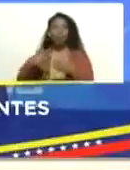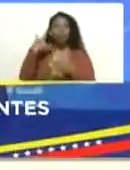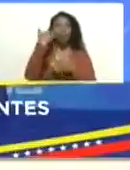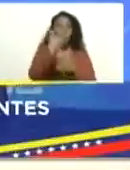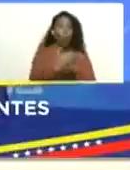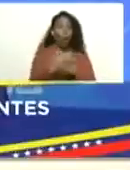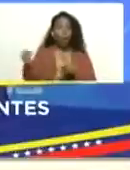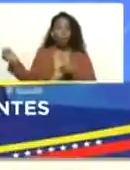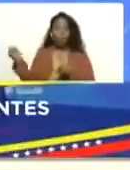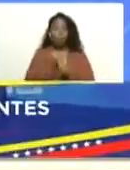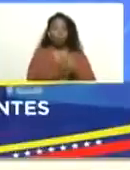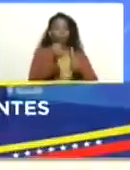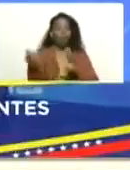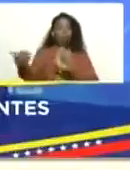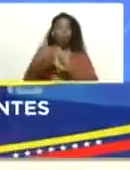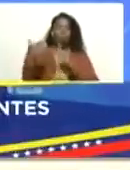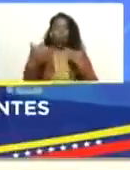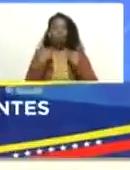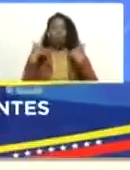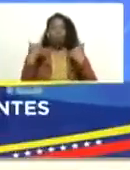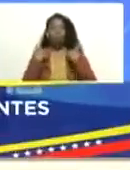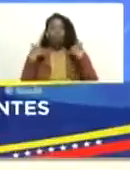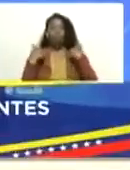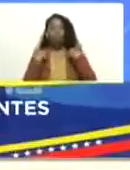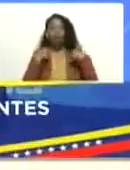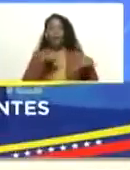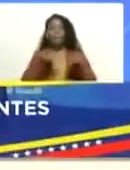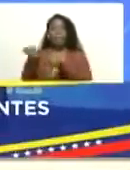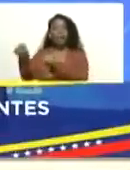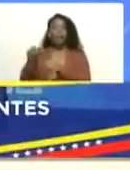avatares, luego de las agresiones imperiales,